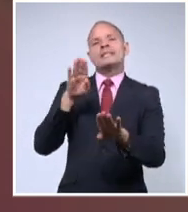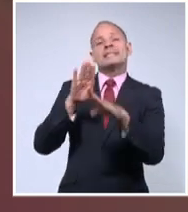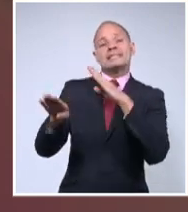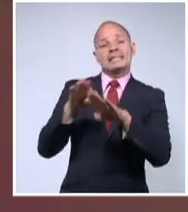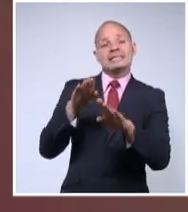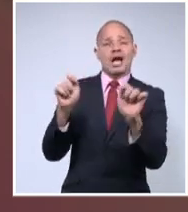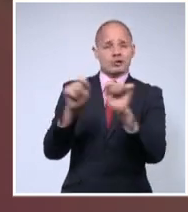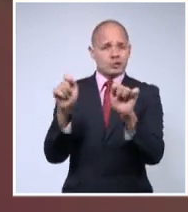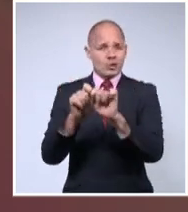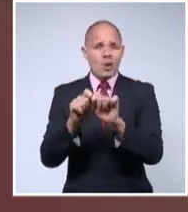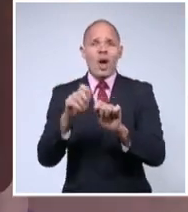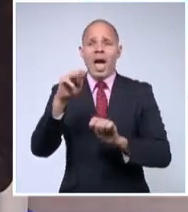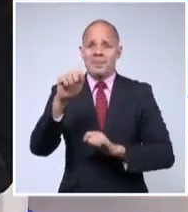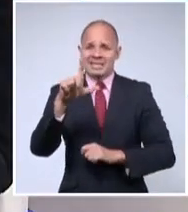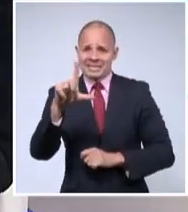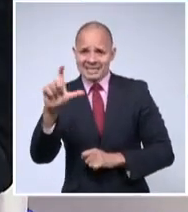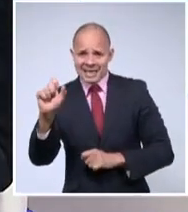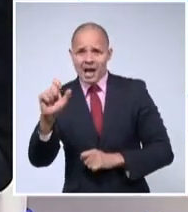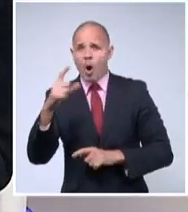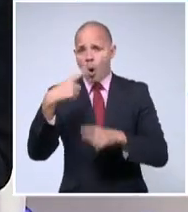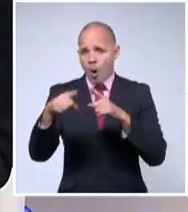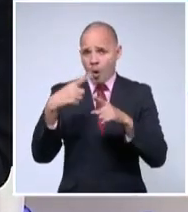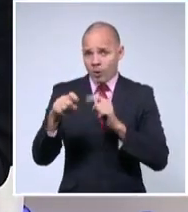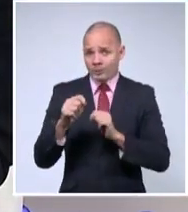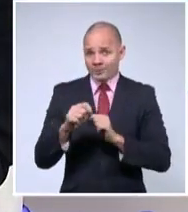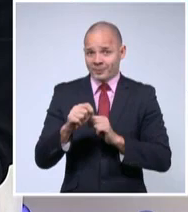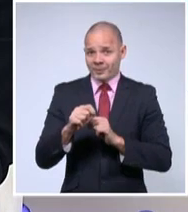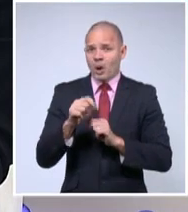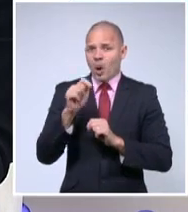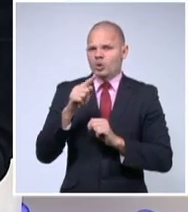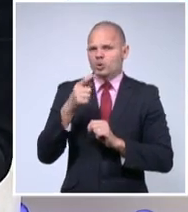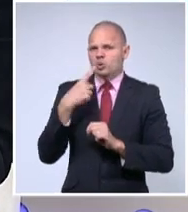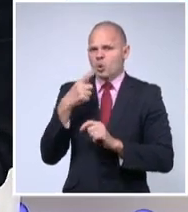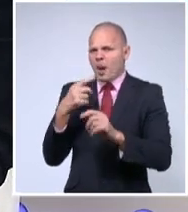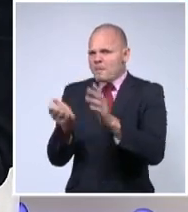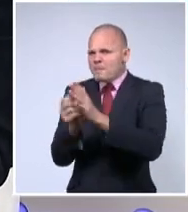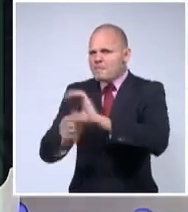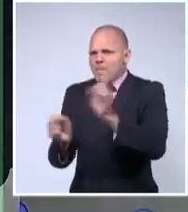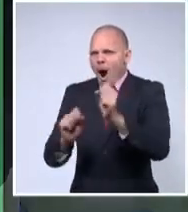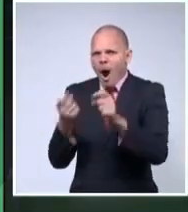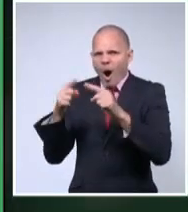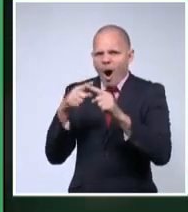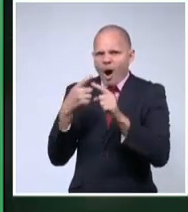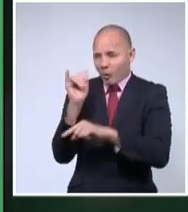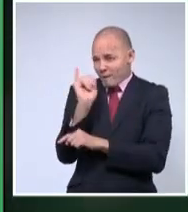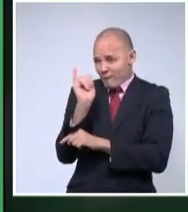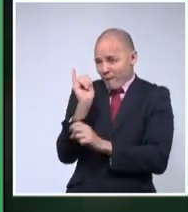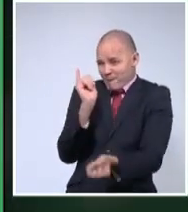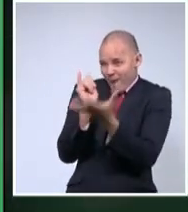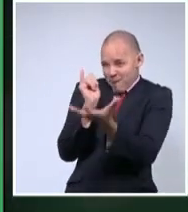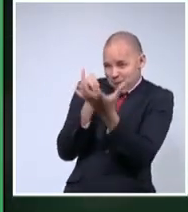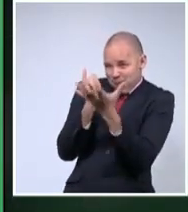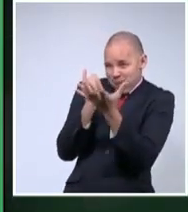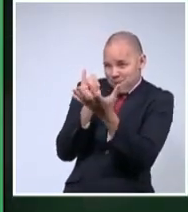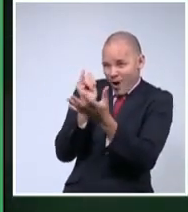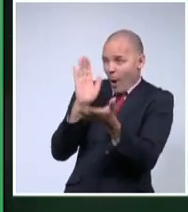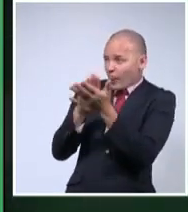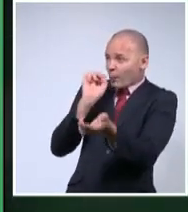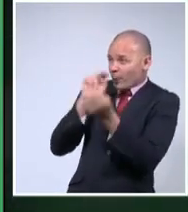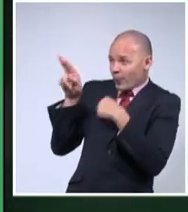enviar el video por privado. ¿Hay o no dinero? violencia o no. Aquí tenemos otra